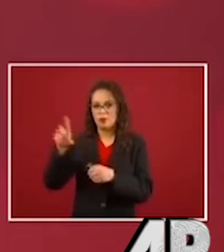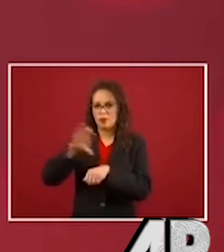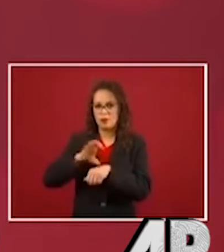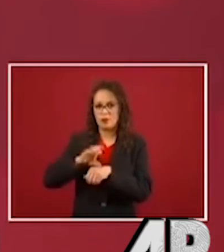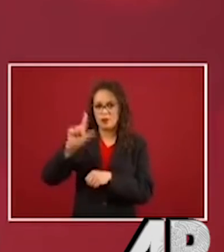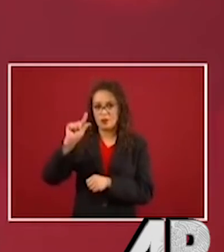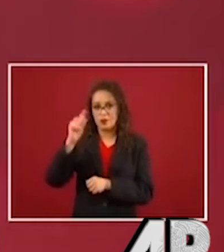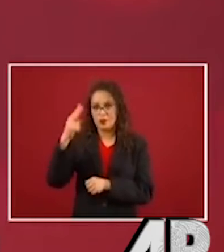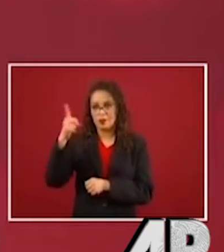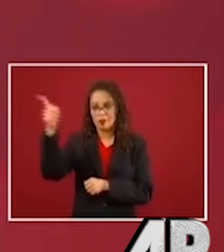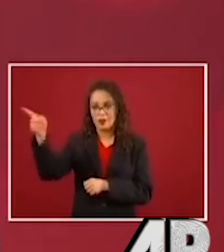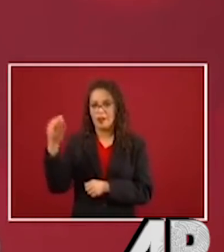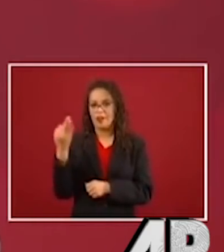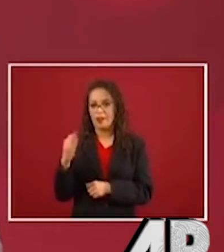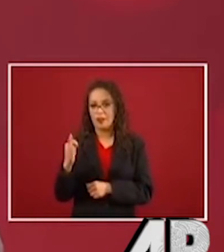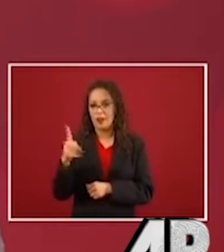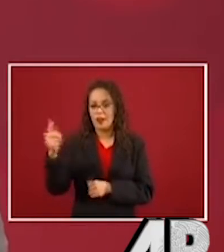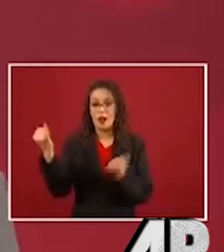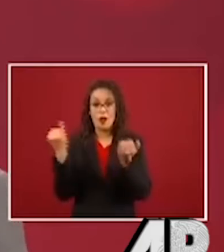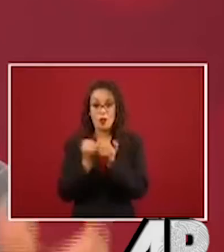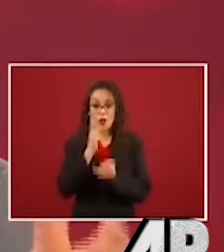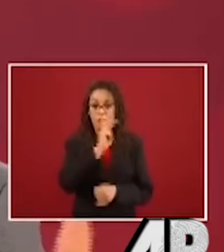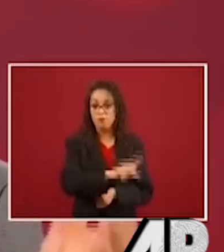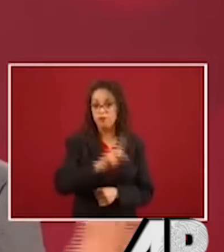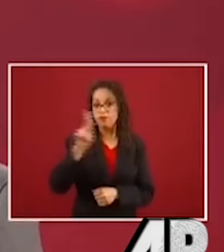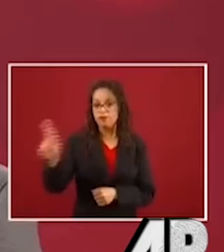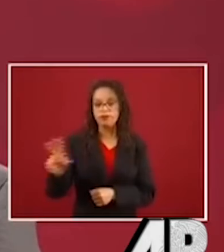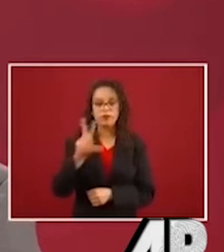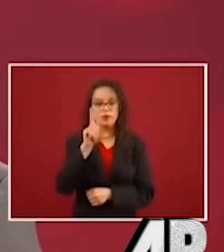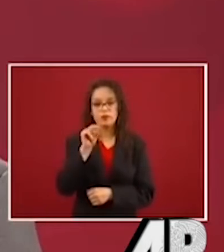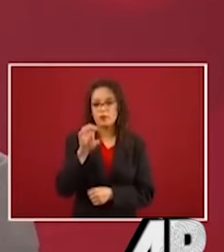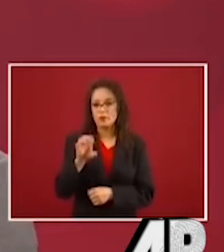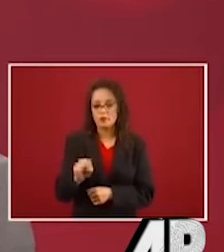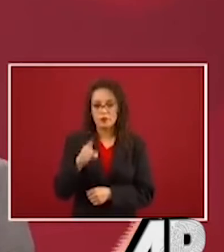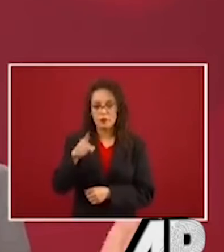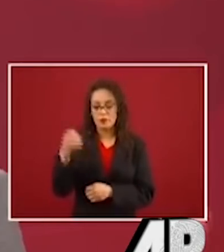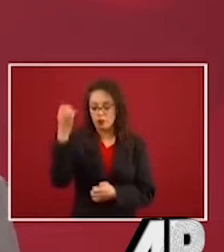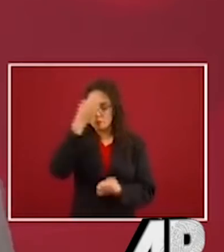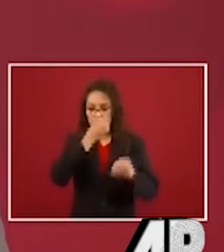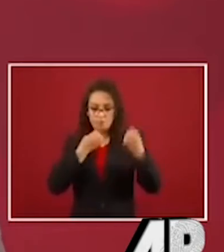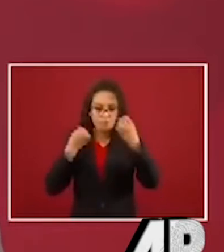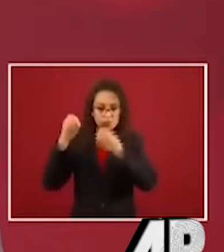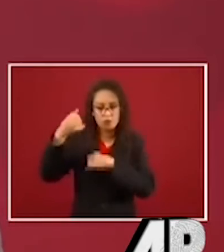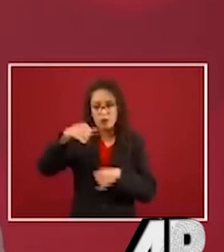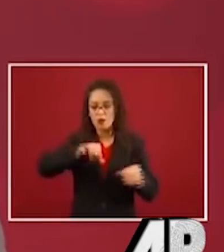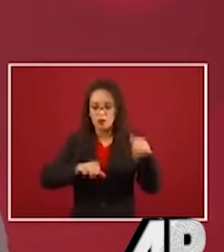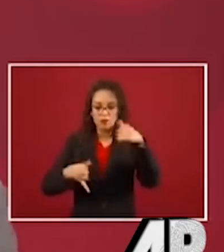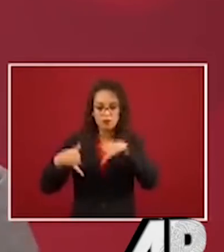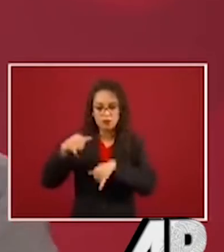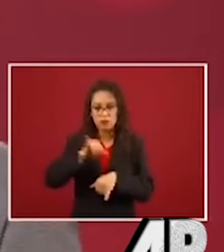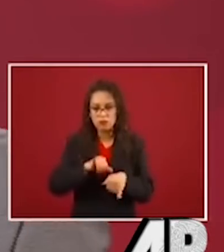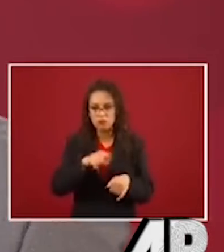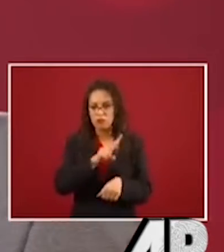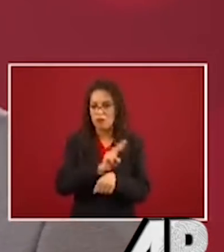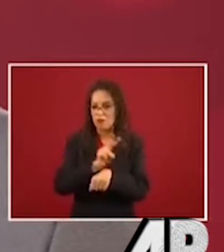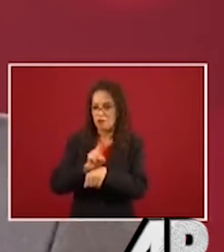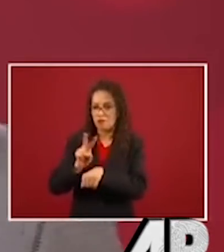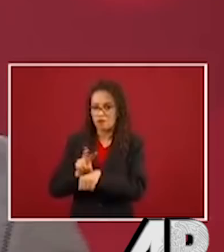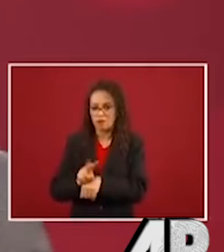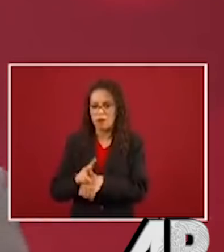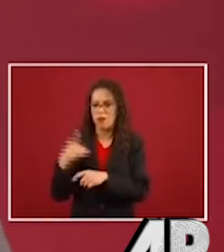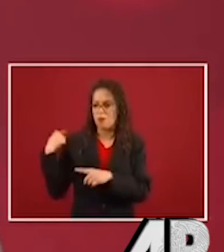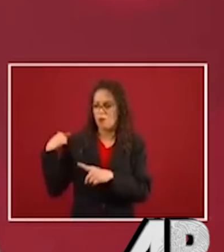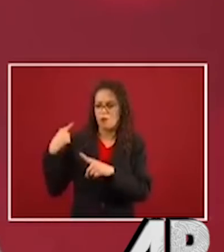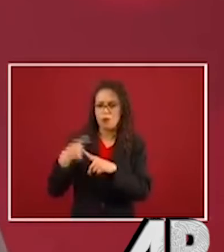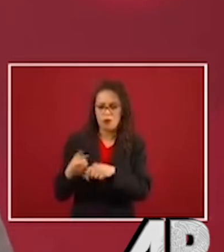Tlanepantla. Entonces, no es el mismo caso. El estudio epidemiológico, que lleva varias semanas, lo que está demostrando